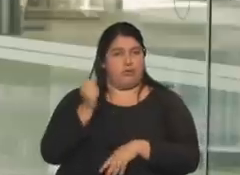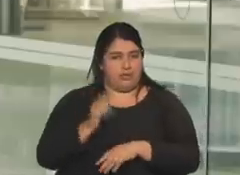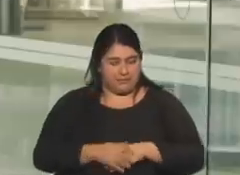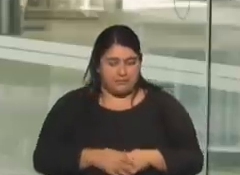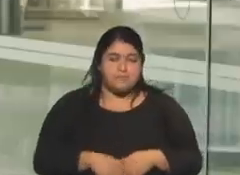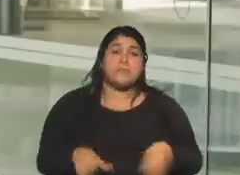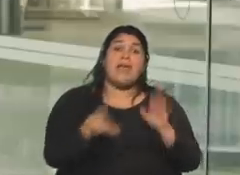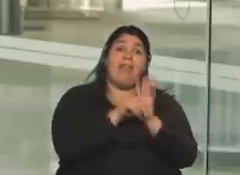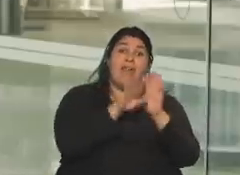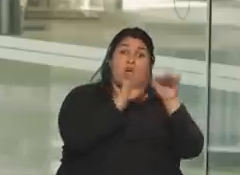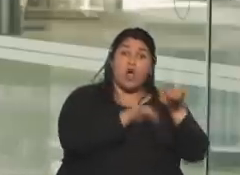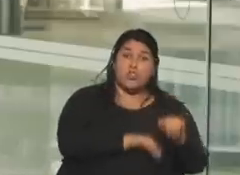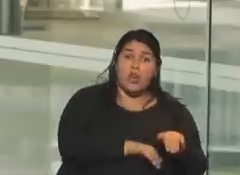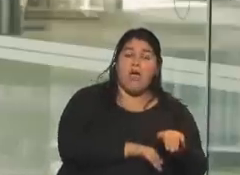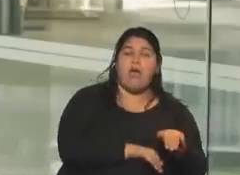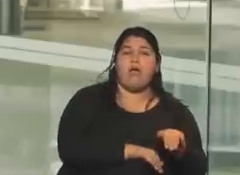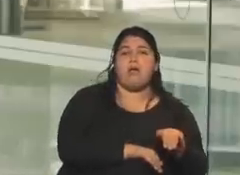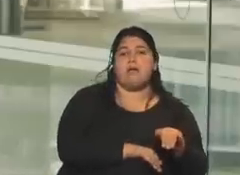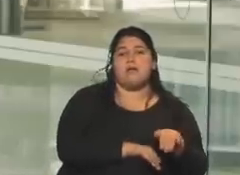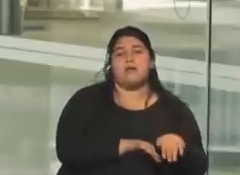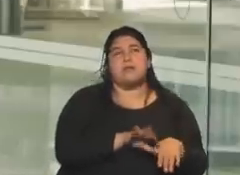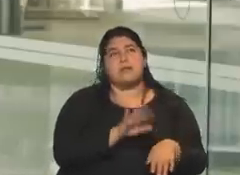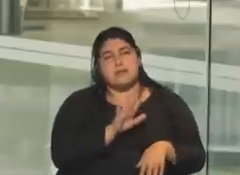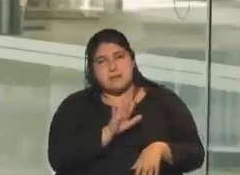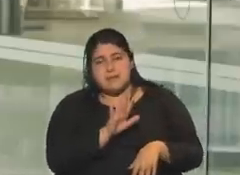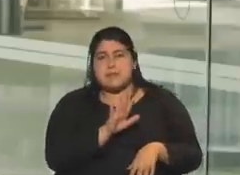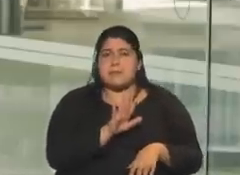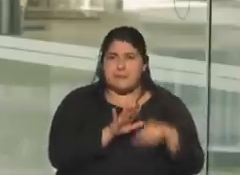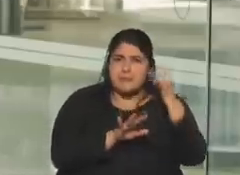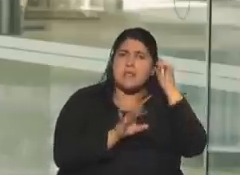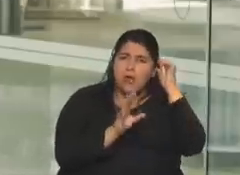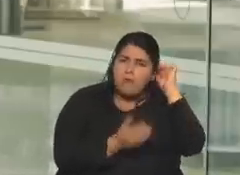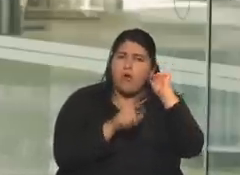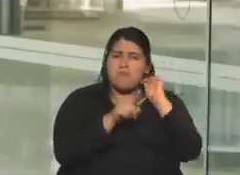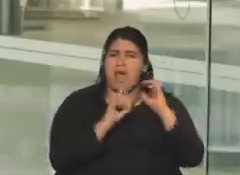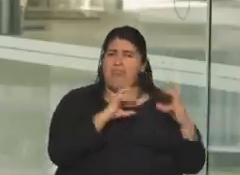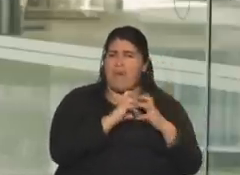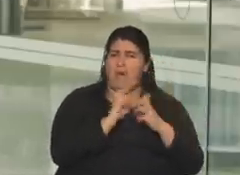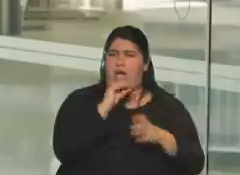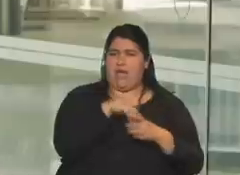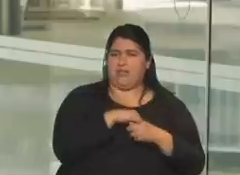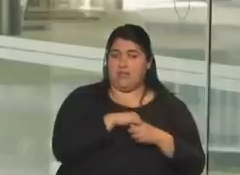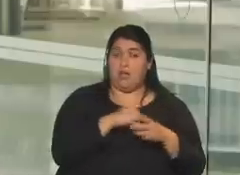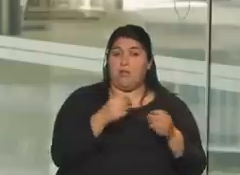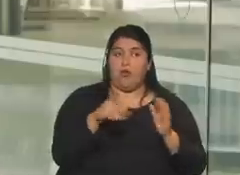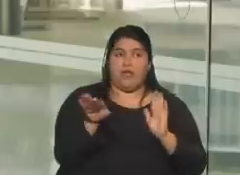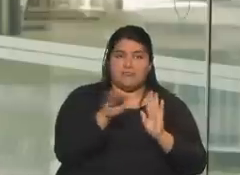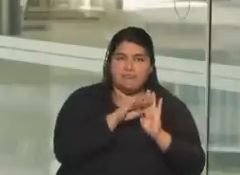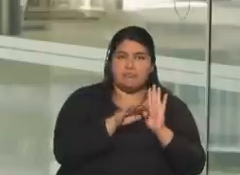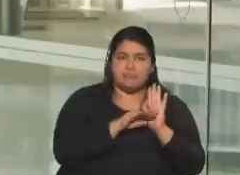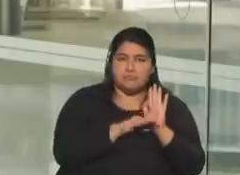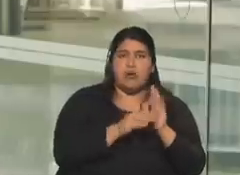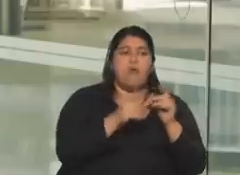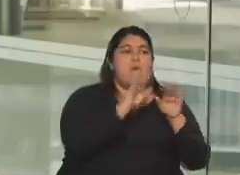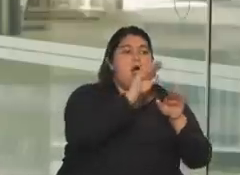de góndola en parte entra en este debate porque reglamenta cómo ordenás la